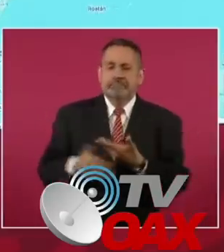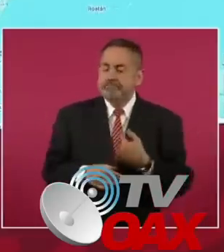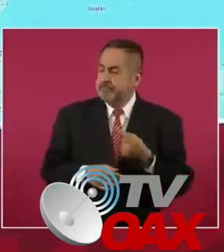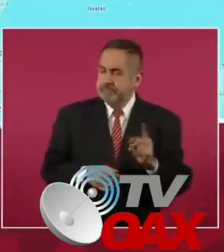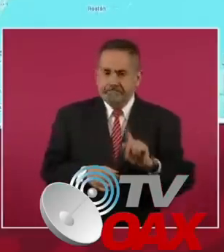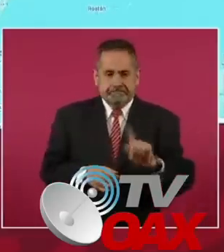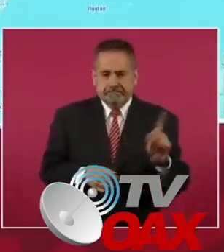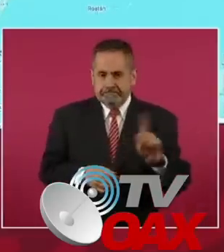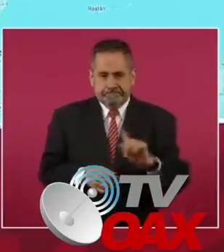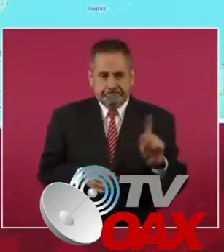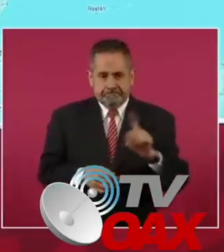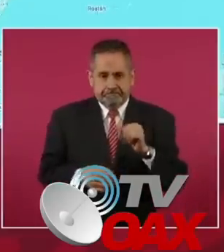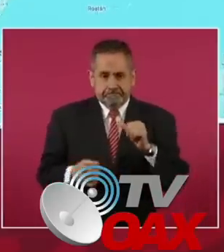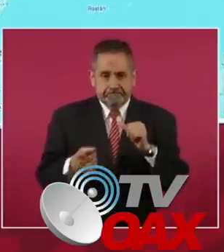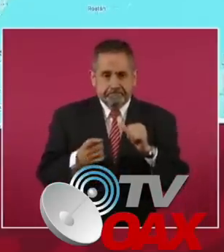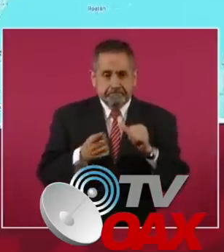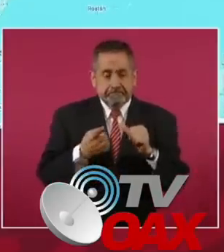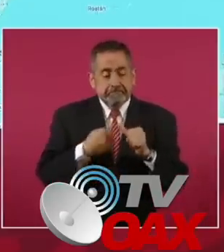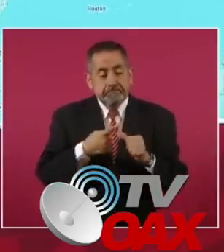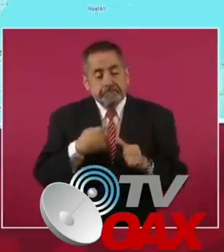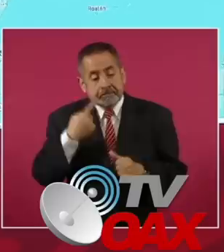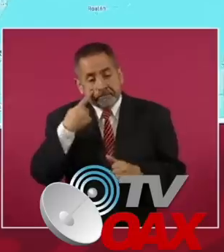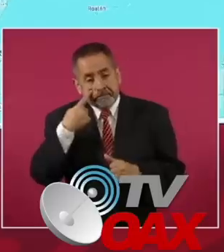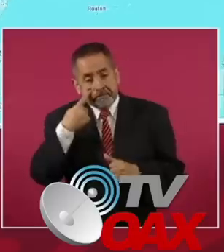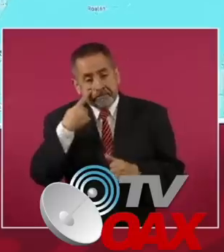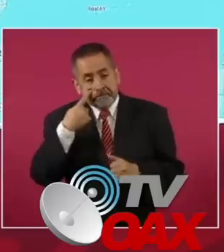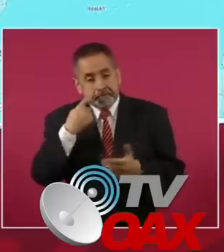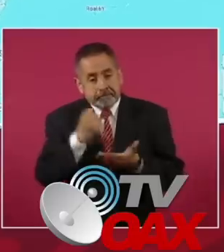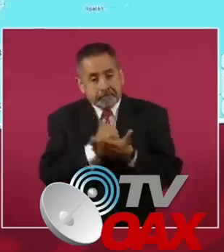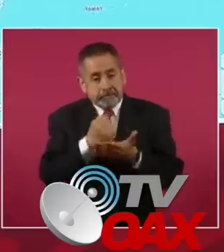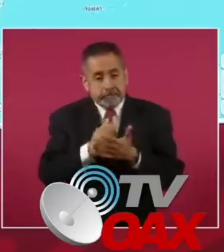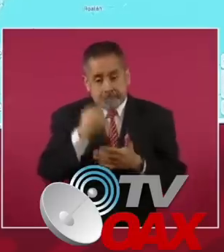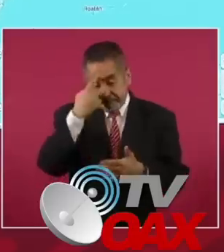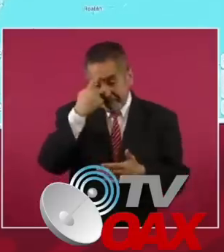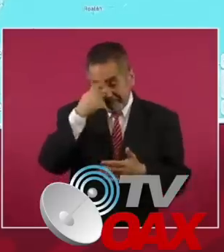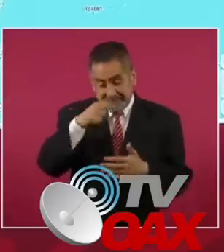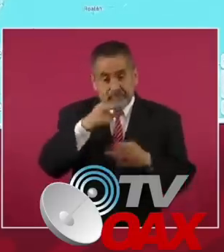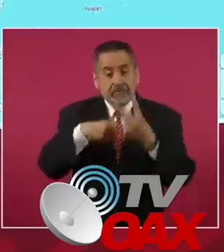balasto o piedra de aquí para acá.